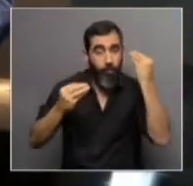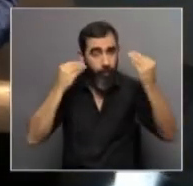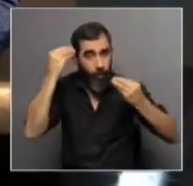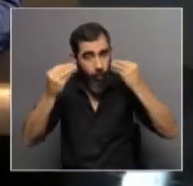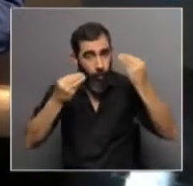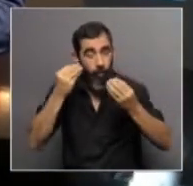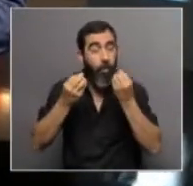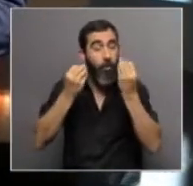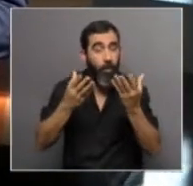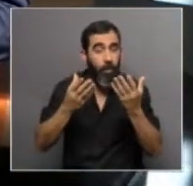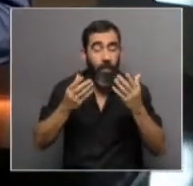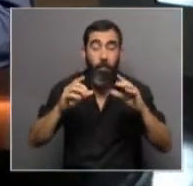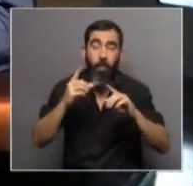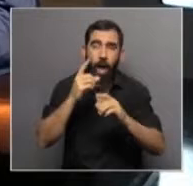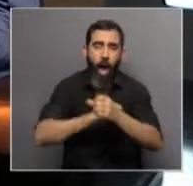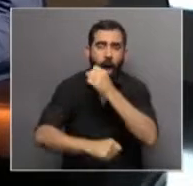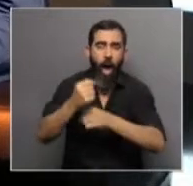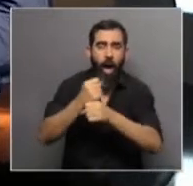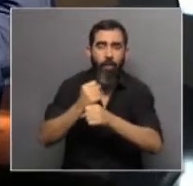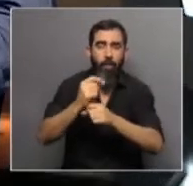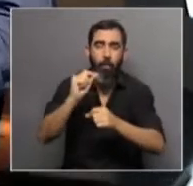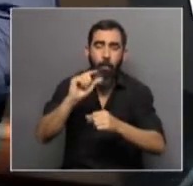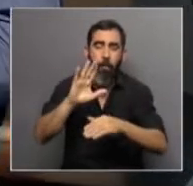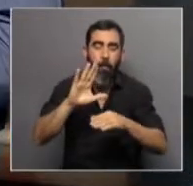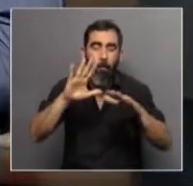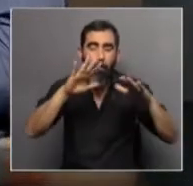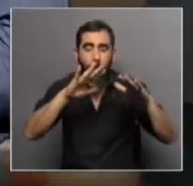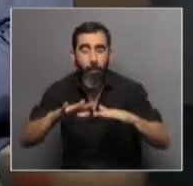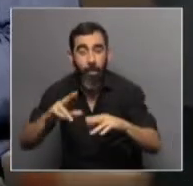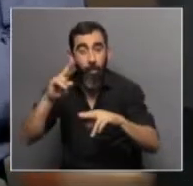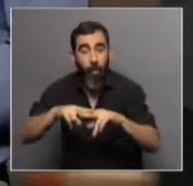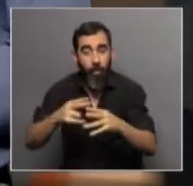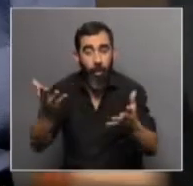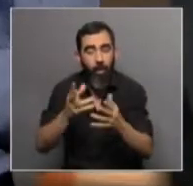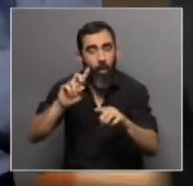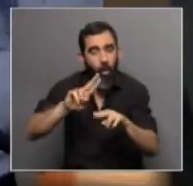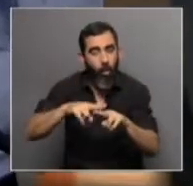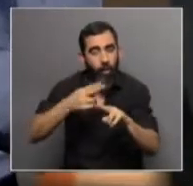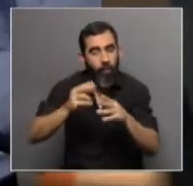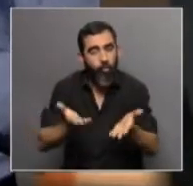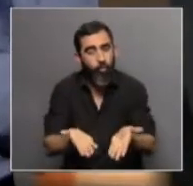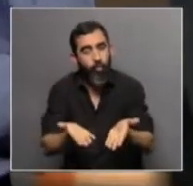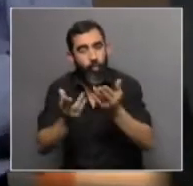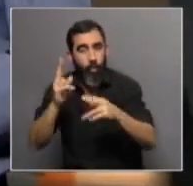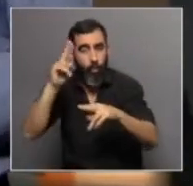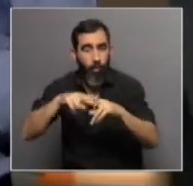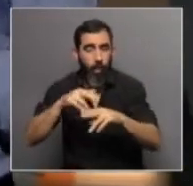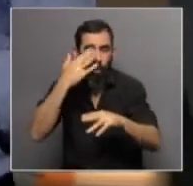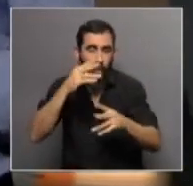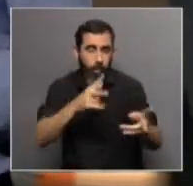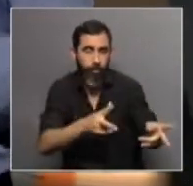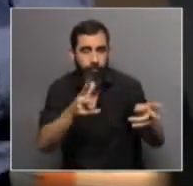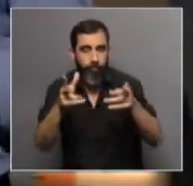preocupan porque se detuvo hace unos años la tasa de descenso en la mortalidad e incluso hay un ligero incremento en el último